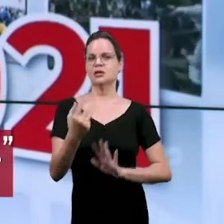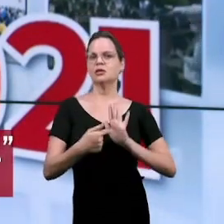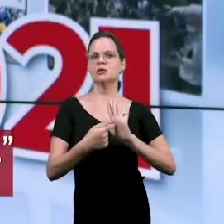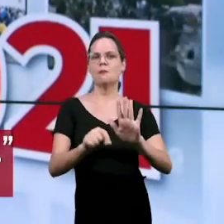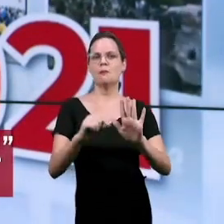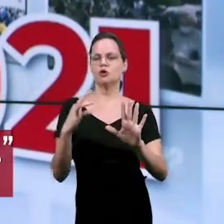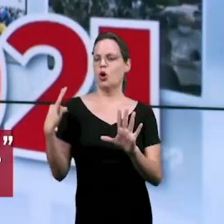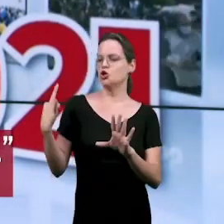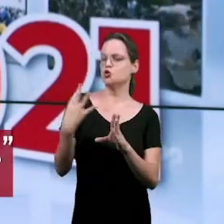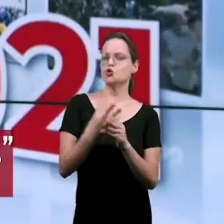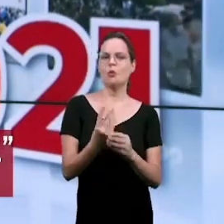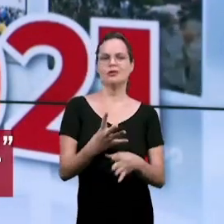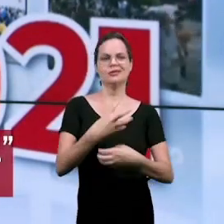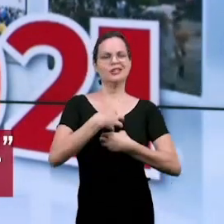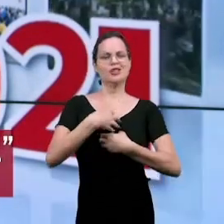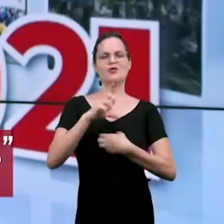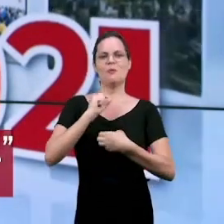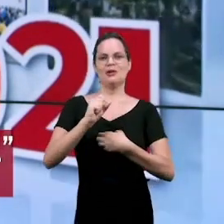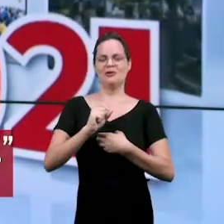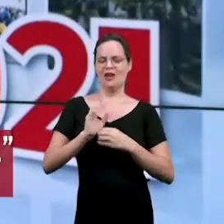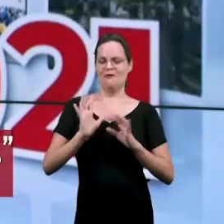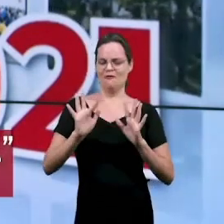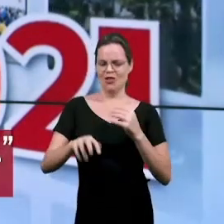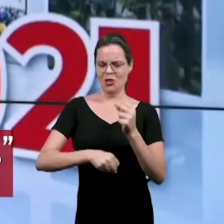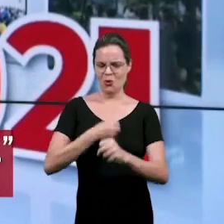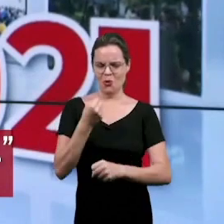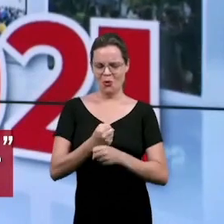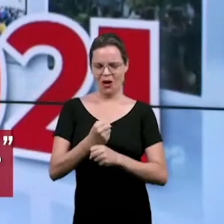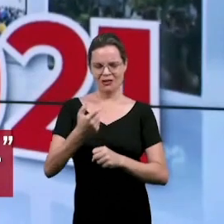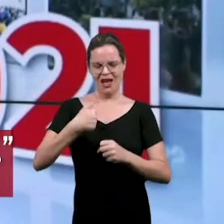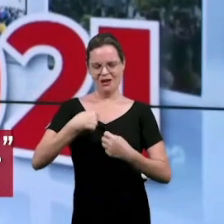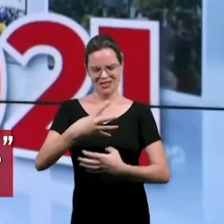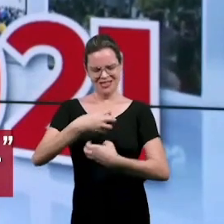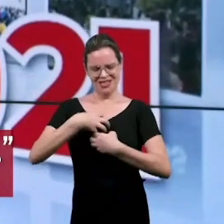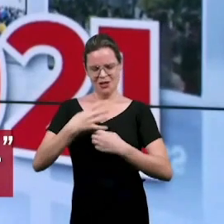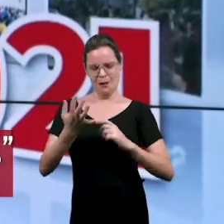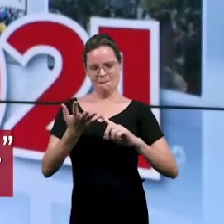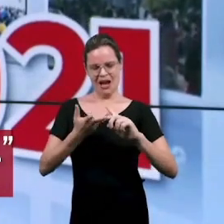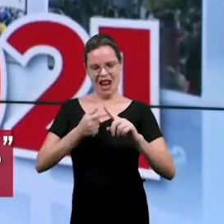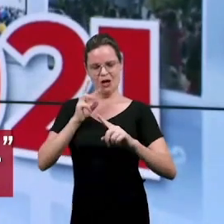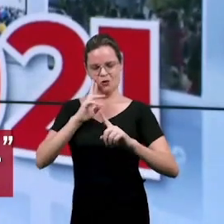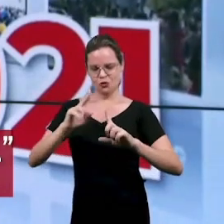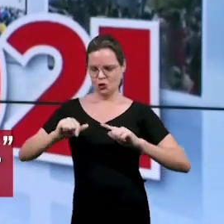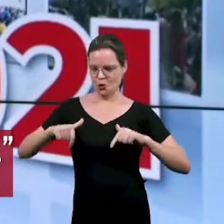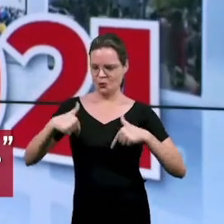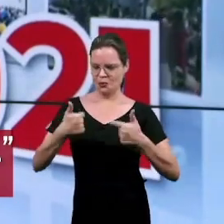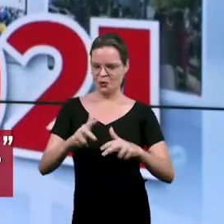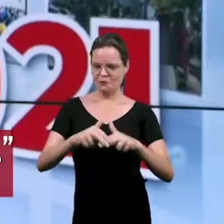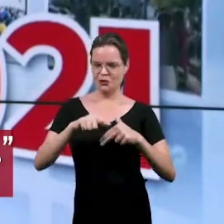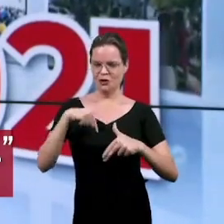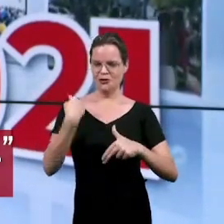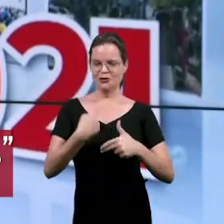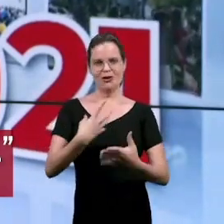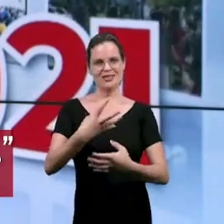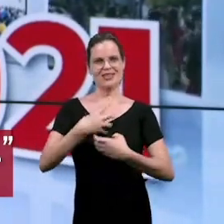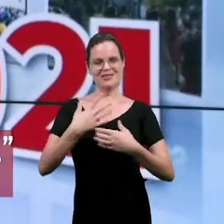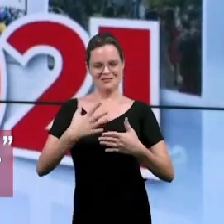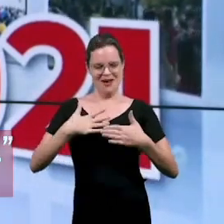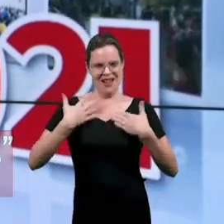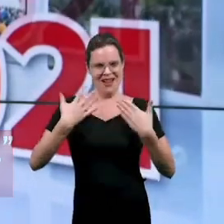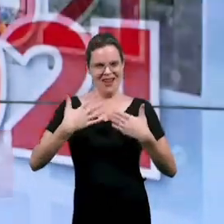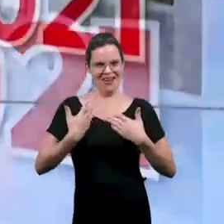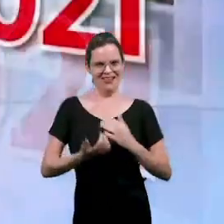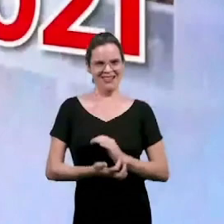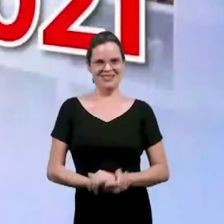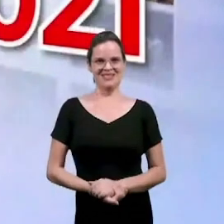3 dice, resume el sentimiento de este año, grandes cosas hizo el Señor por nosotros, por la cual